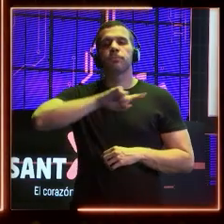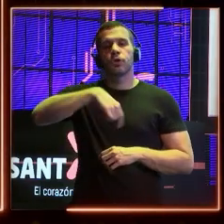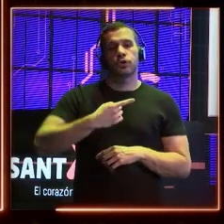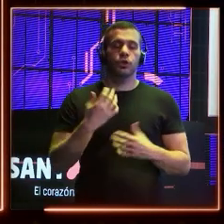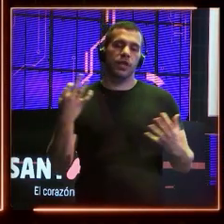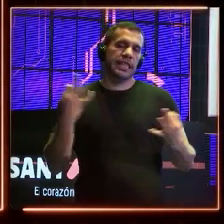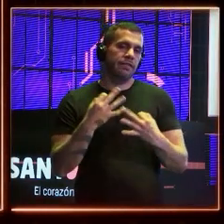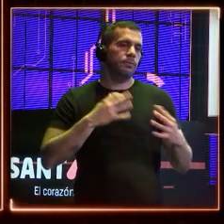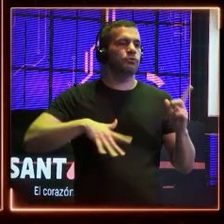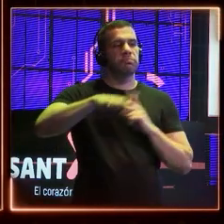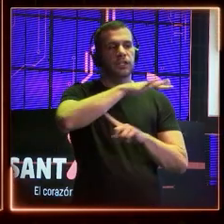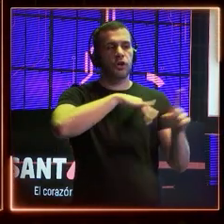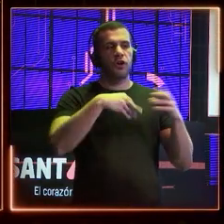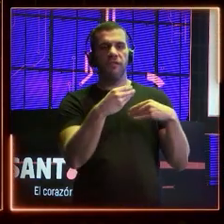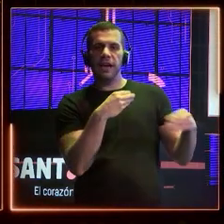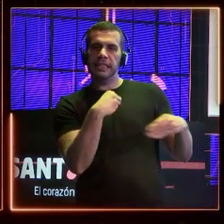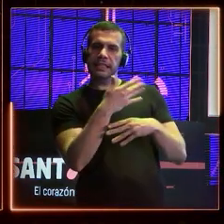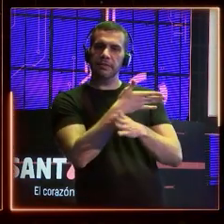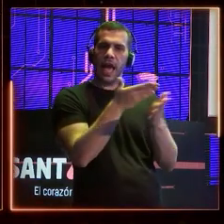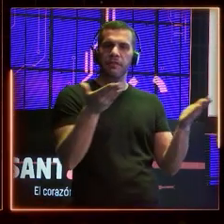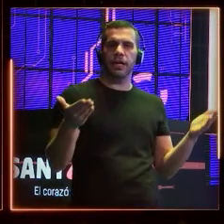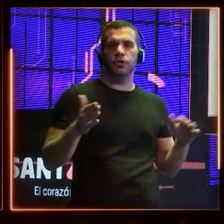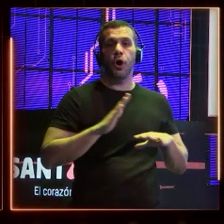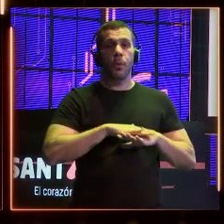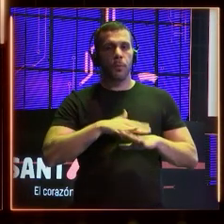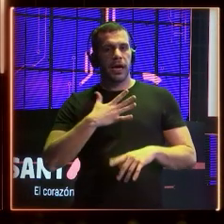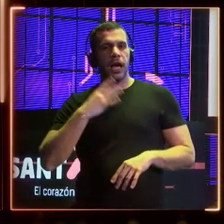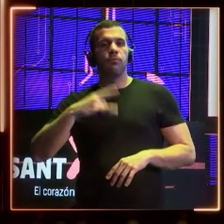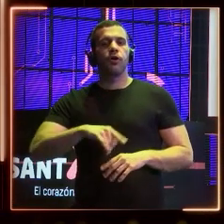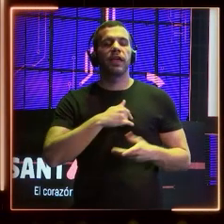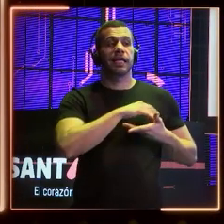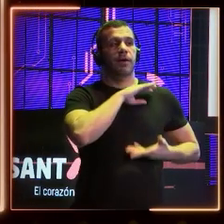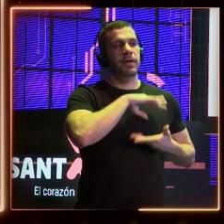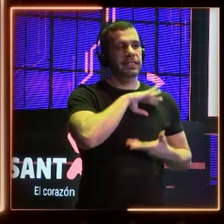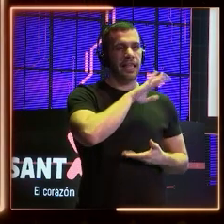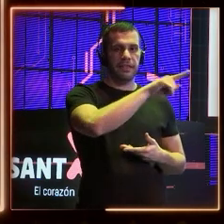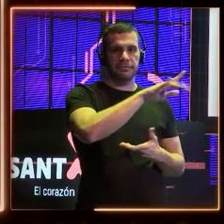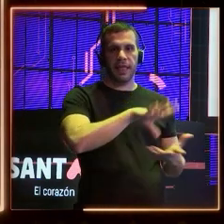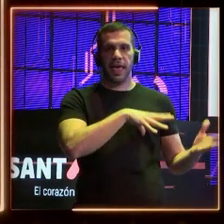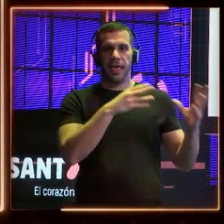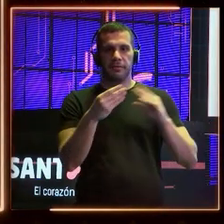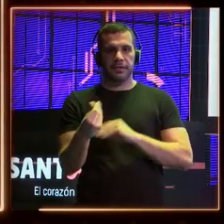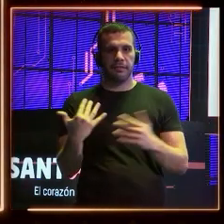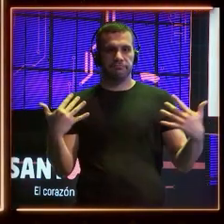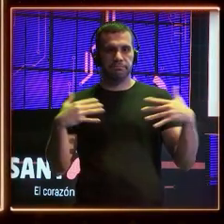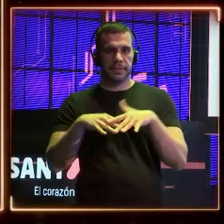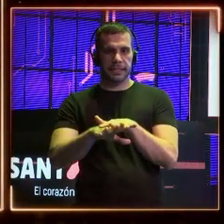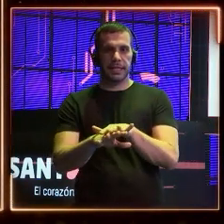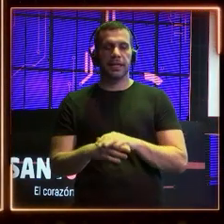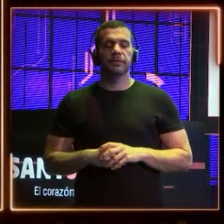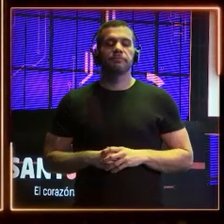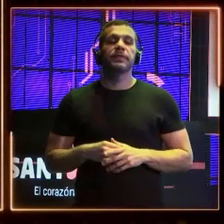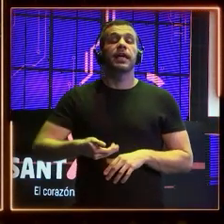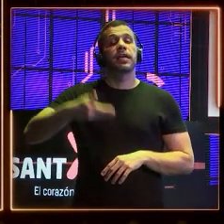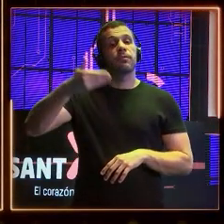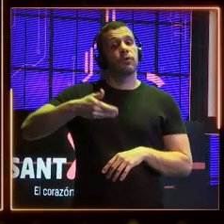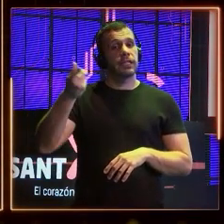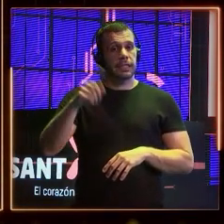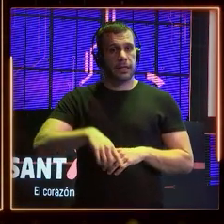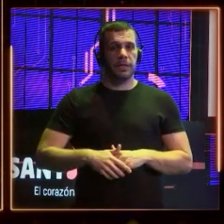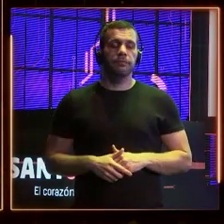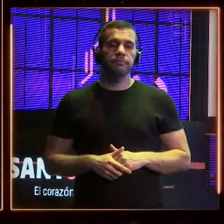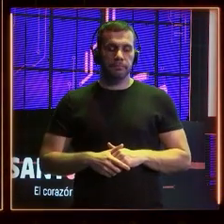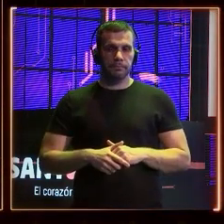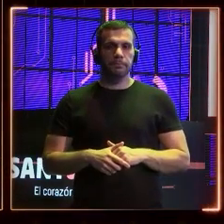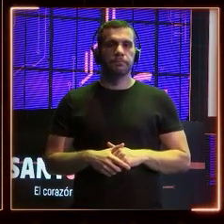flexibles abiertos para poder integrar esas distintas capacidades más relevante si me lo permiten que lo que